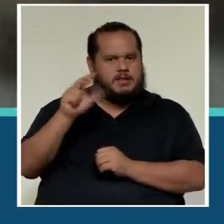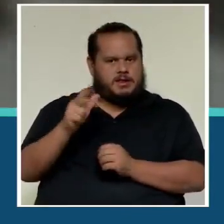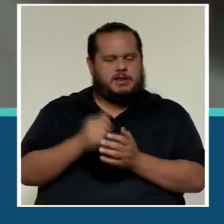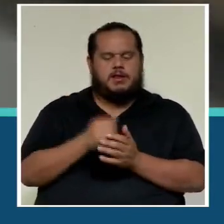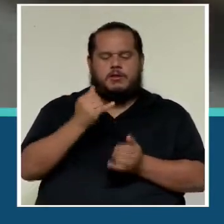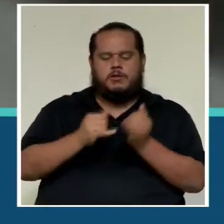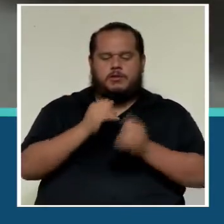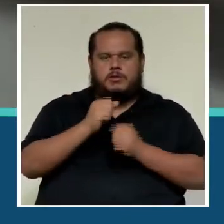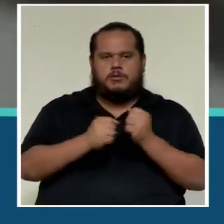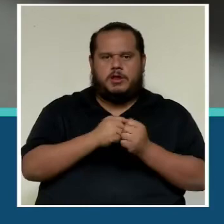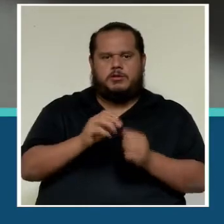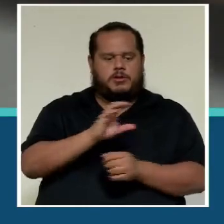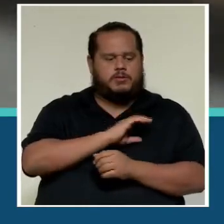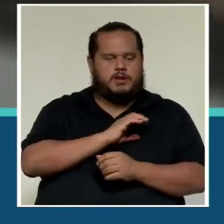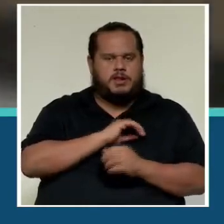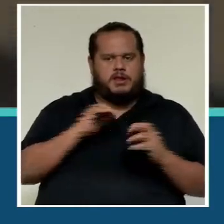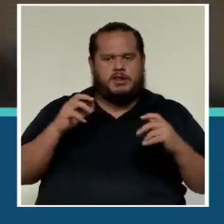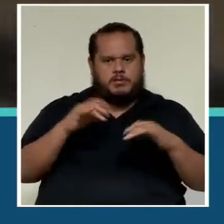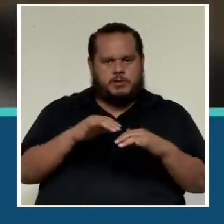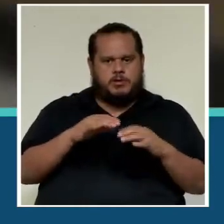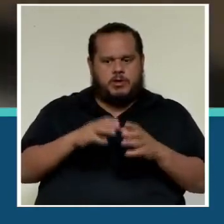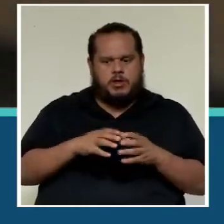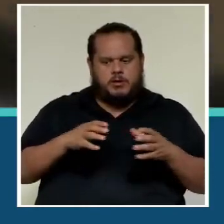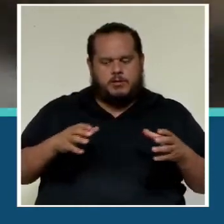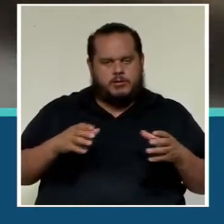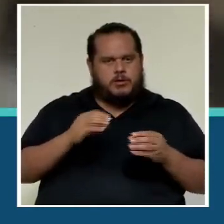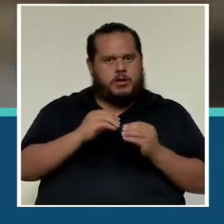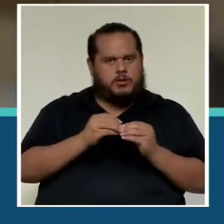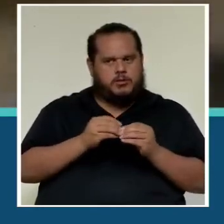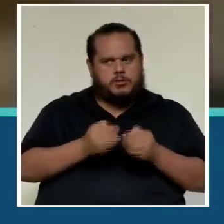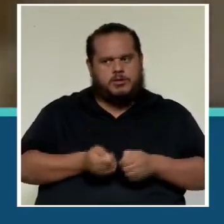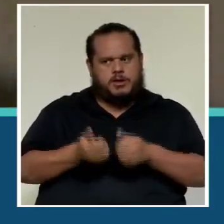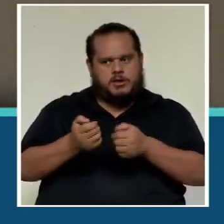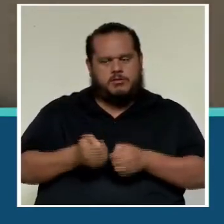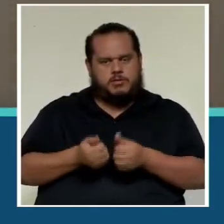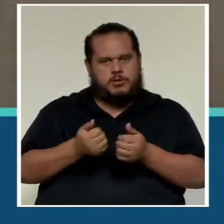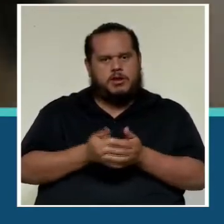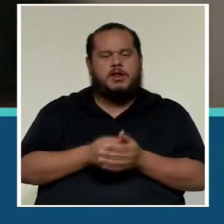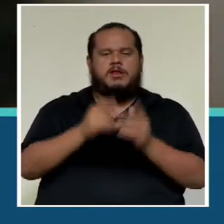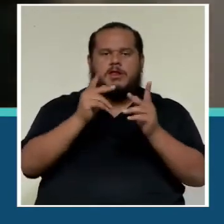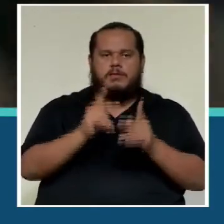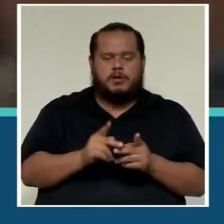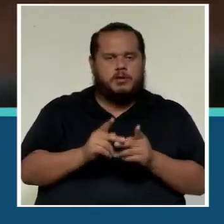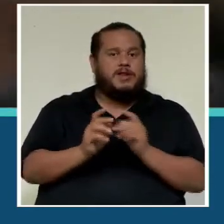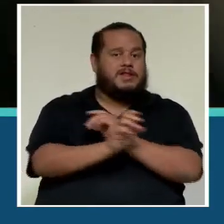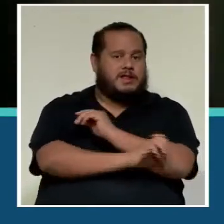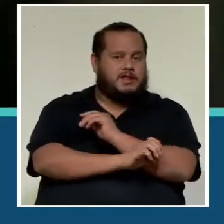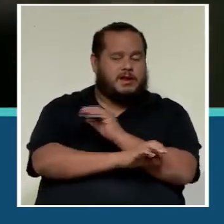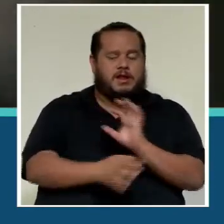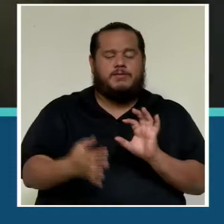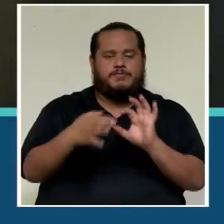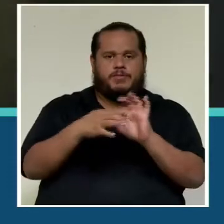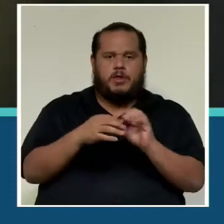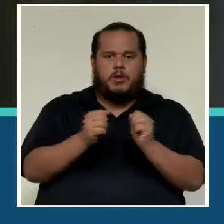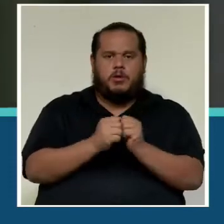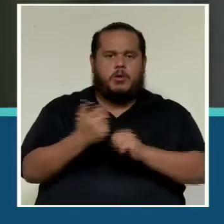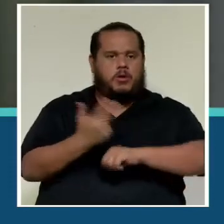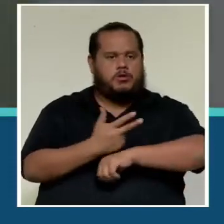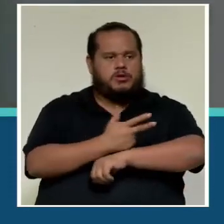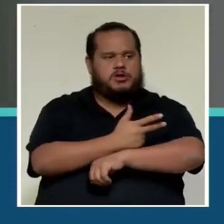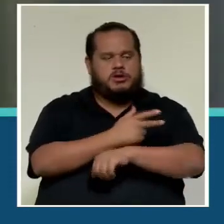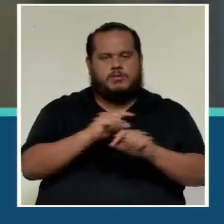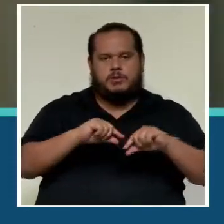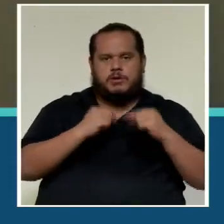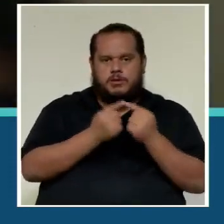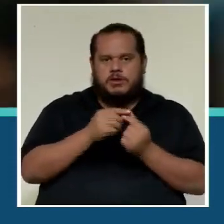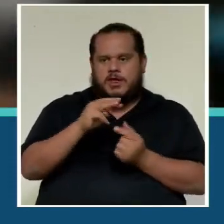la Policía Profesional de Migración incrementó la cantidad de deportaciones o expulsiones de personas extranjeras vinculadas con las pandillas centroamericanas